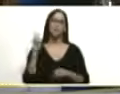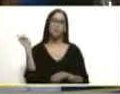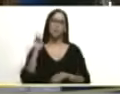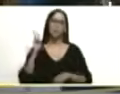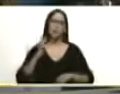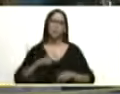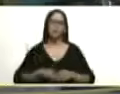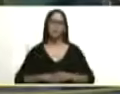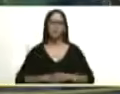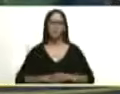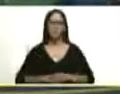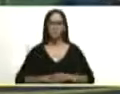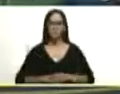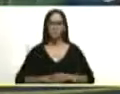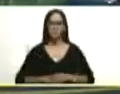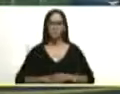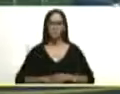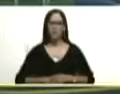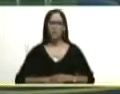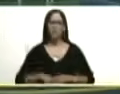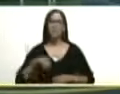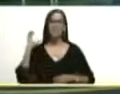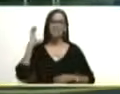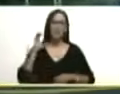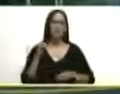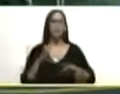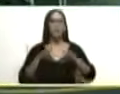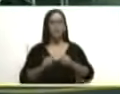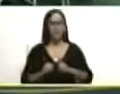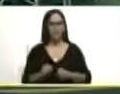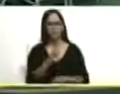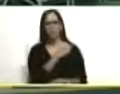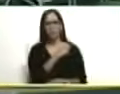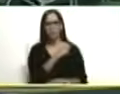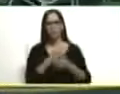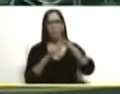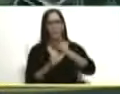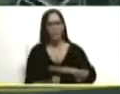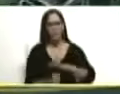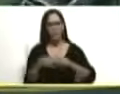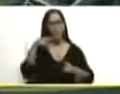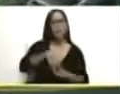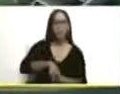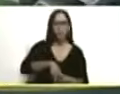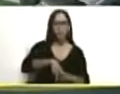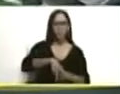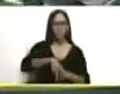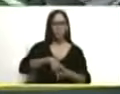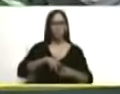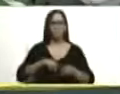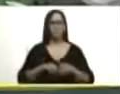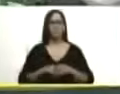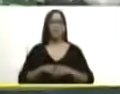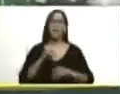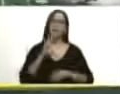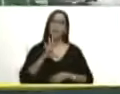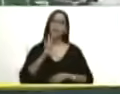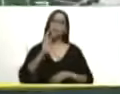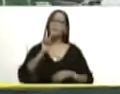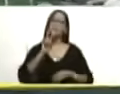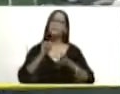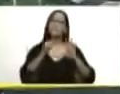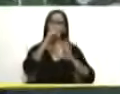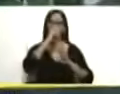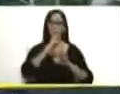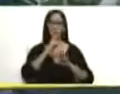Venezuela. Del Estado colonial, autoritario, represivo, monárquico, en 526